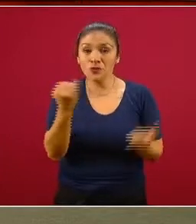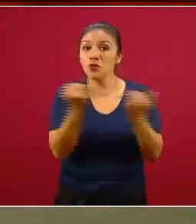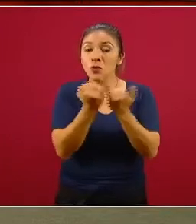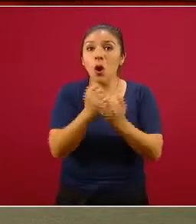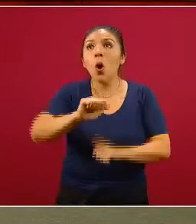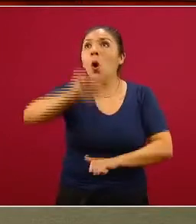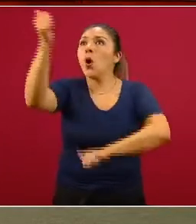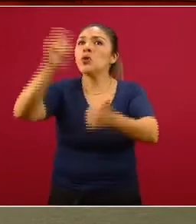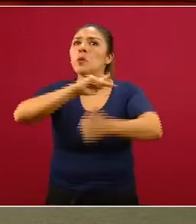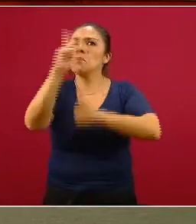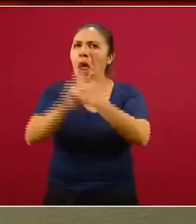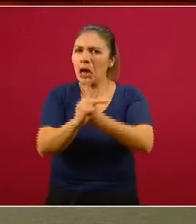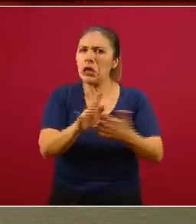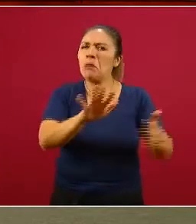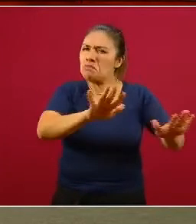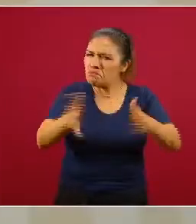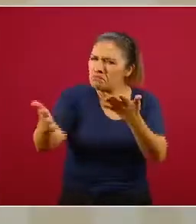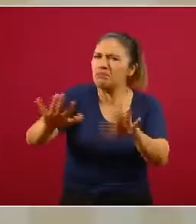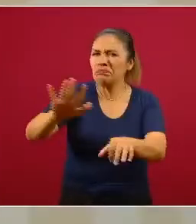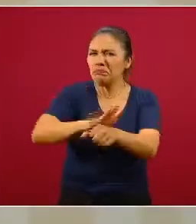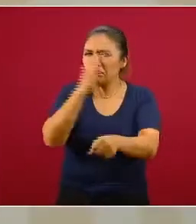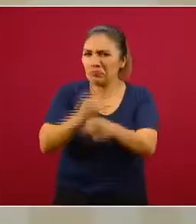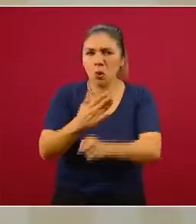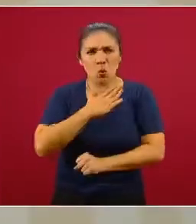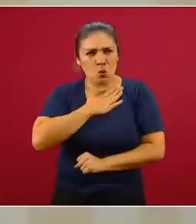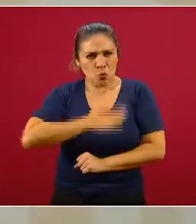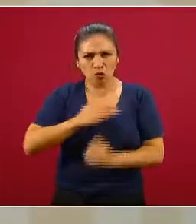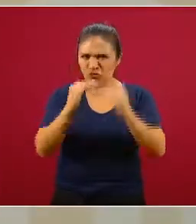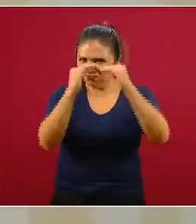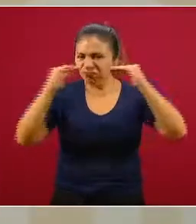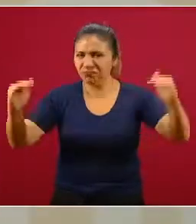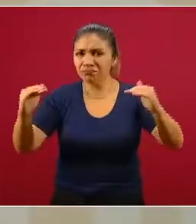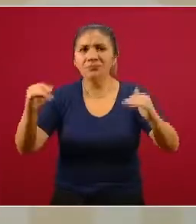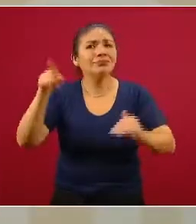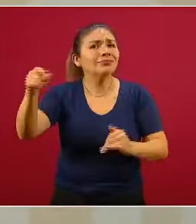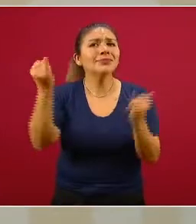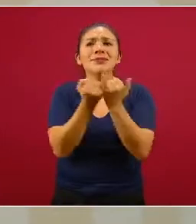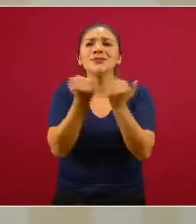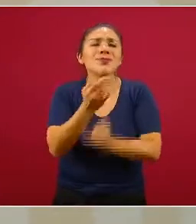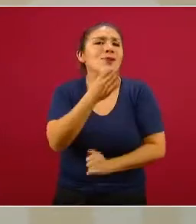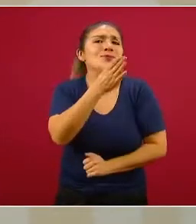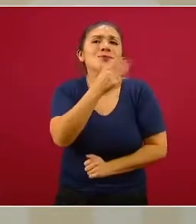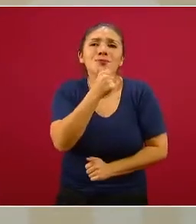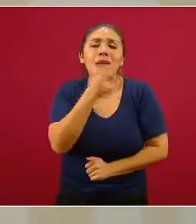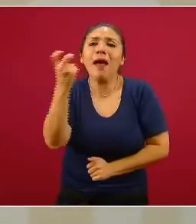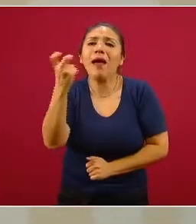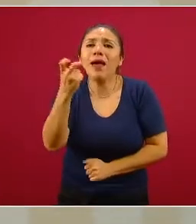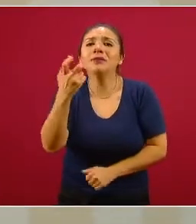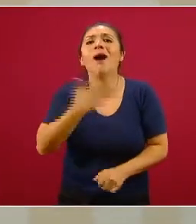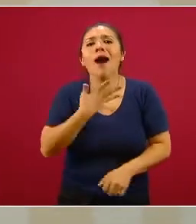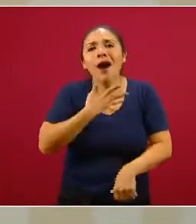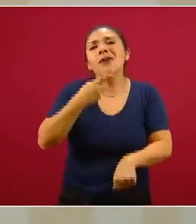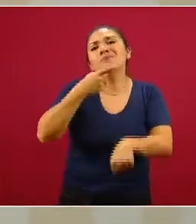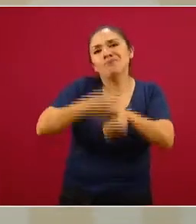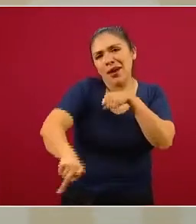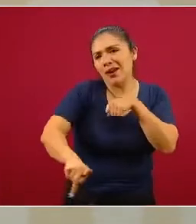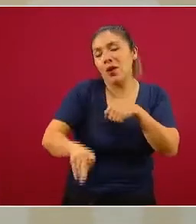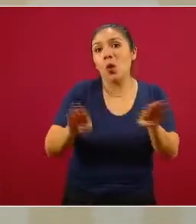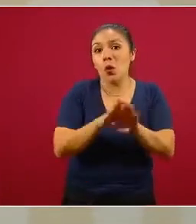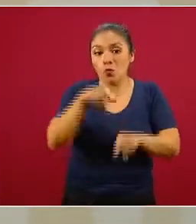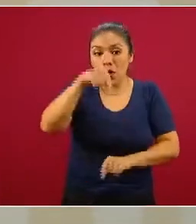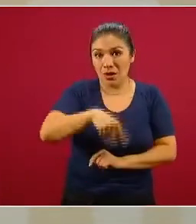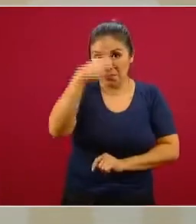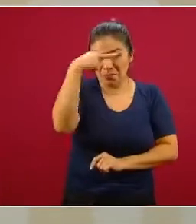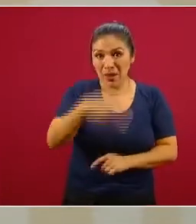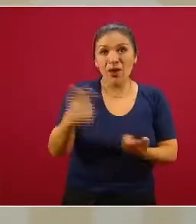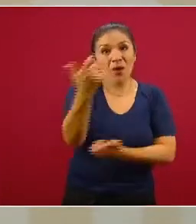son más o menos igualitarias, no se puede, porque tiene consecuencias importantes. En una economía como la mexicana,